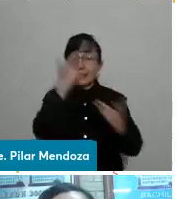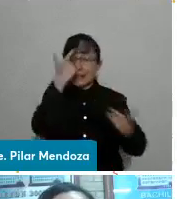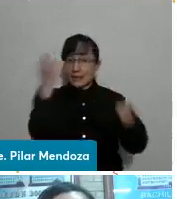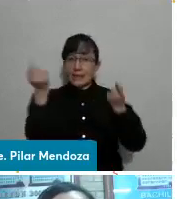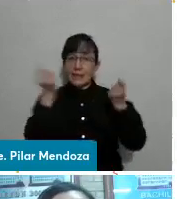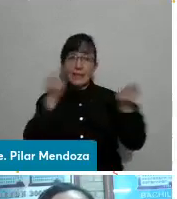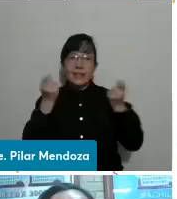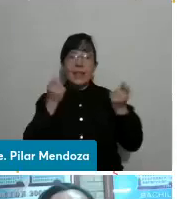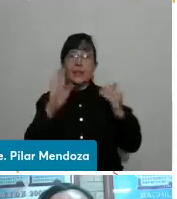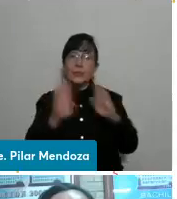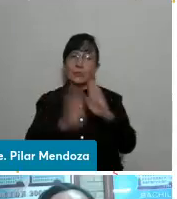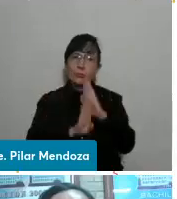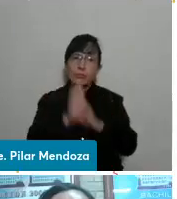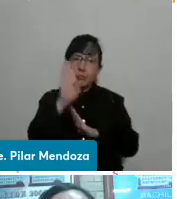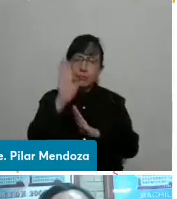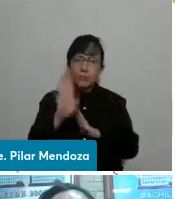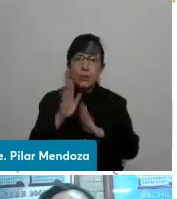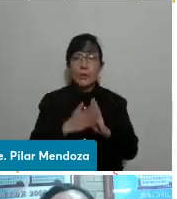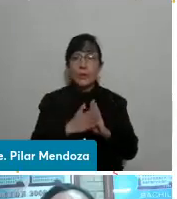ha desarrollado